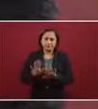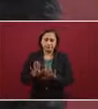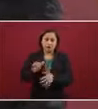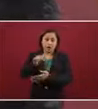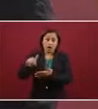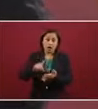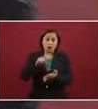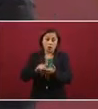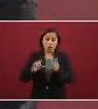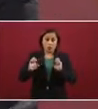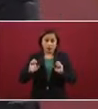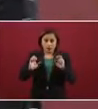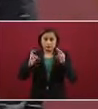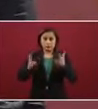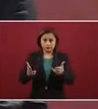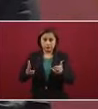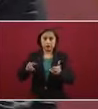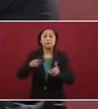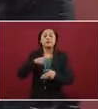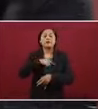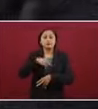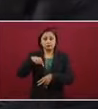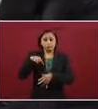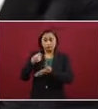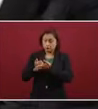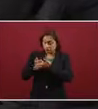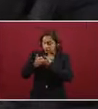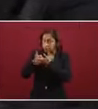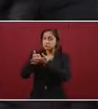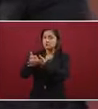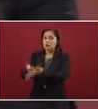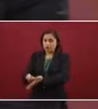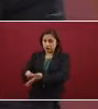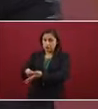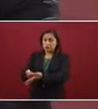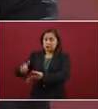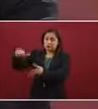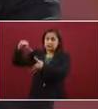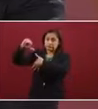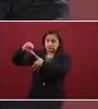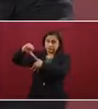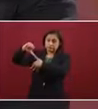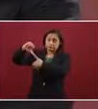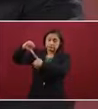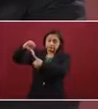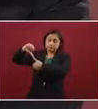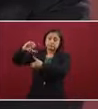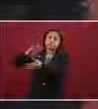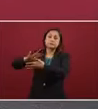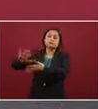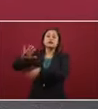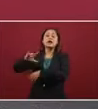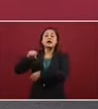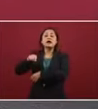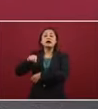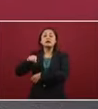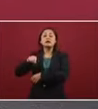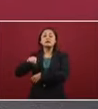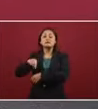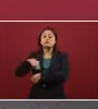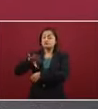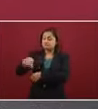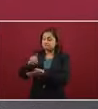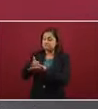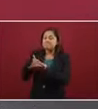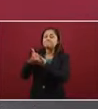y también ayudando en Centroamérica para que haya empleo y para que la gente no se vea